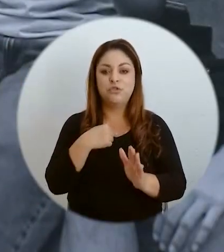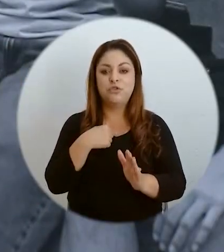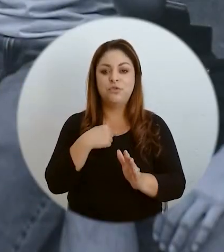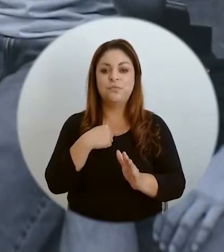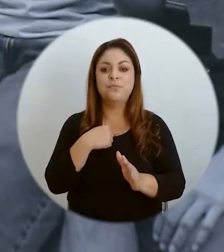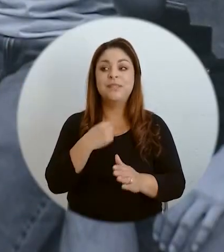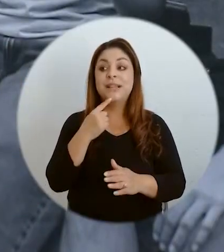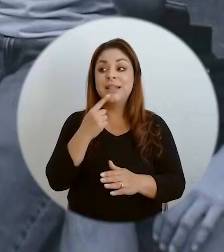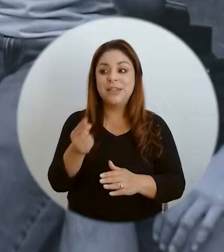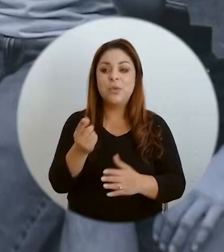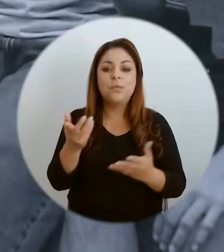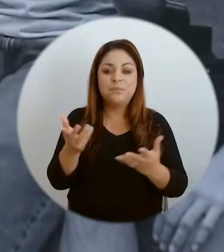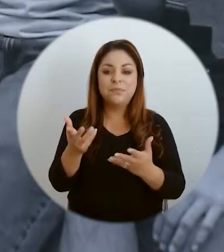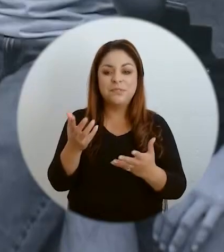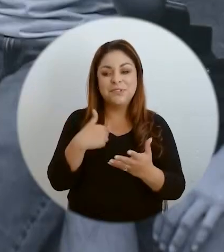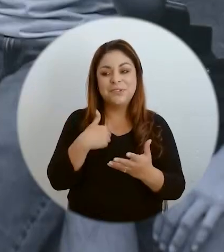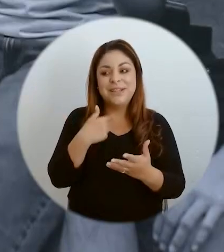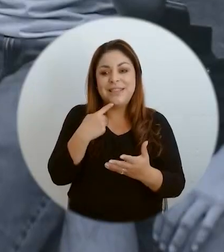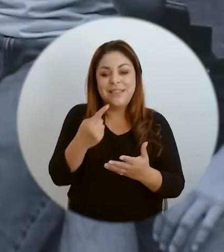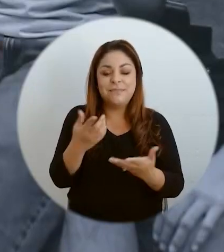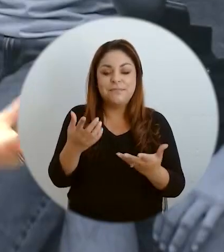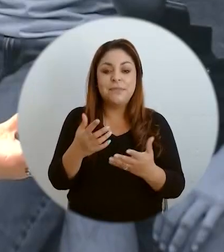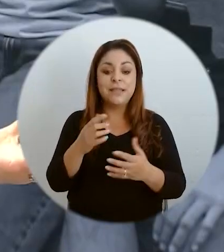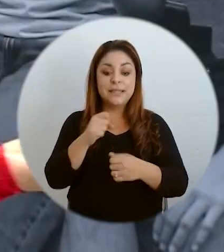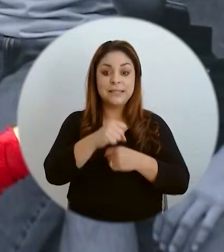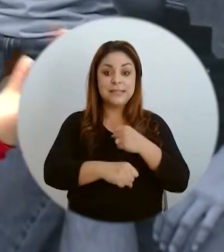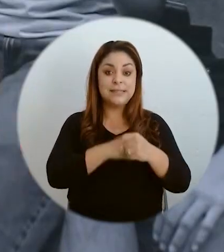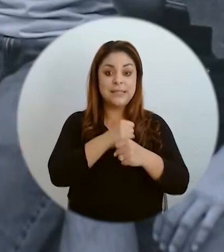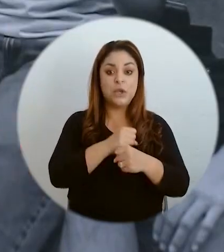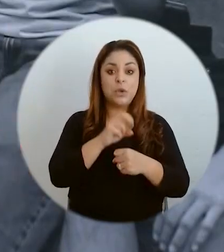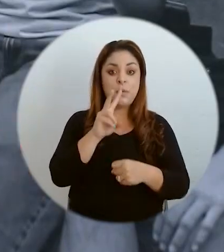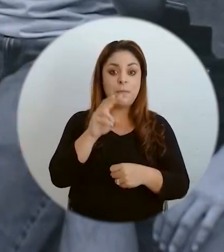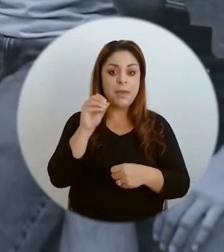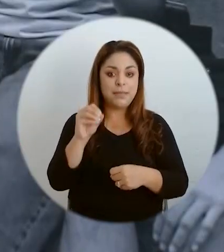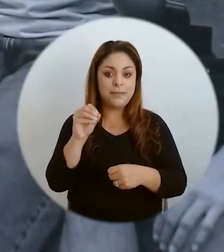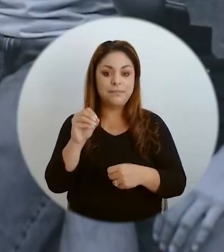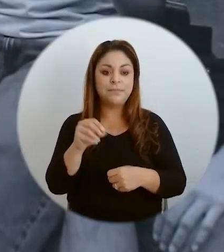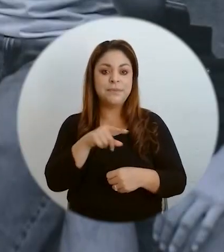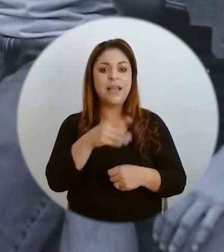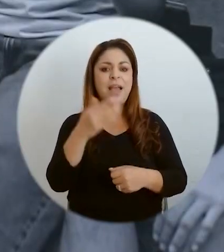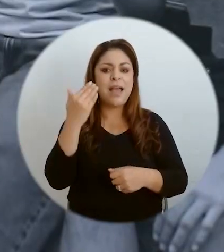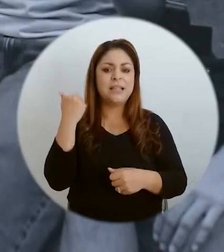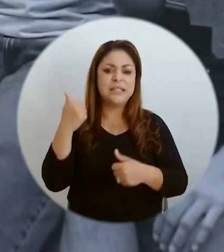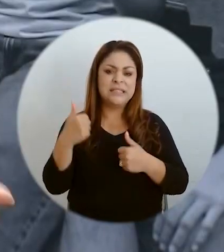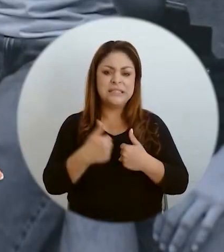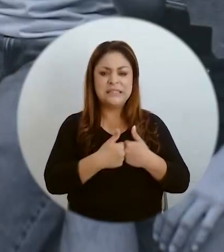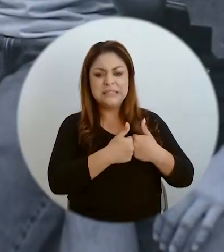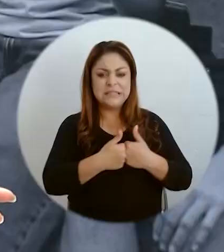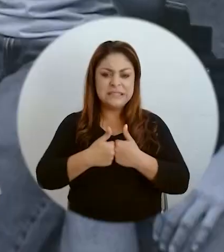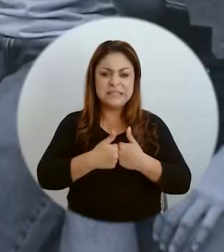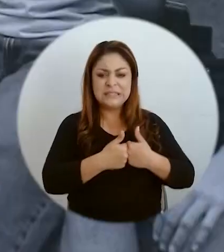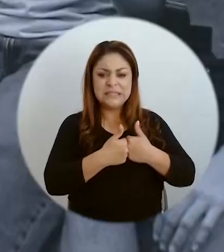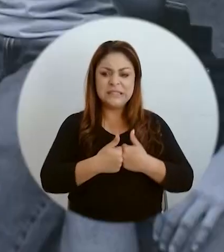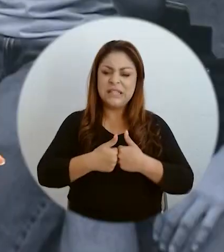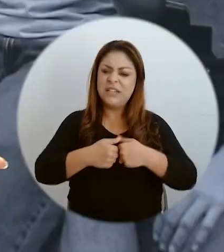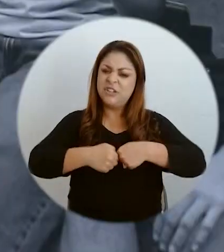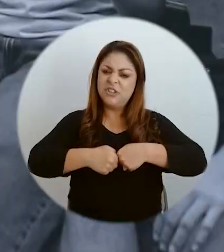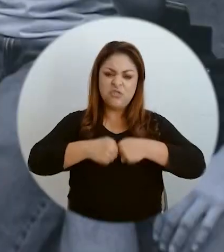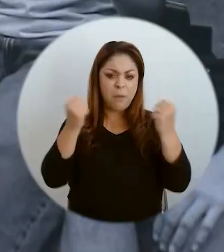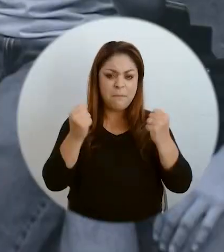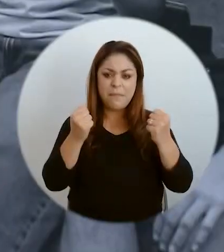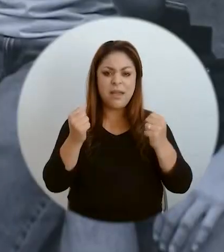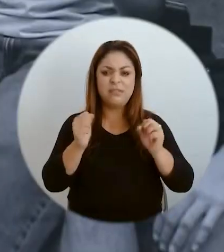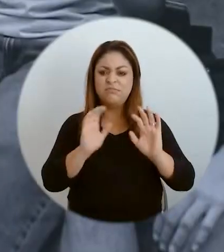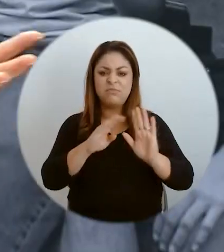ya acumula sus años, ¿verdad? Que durante el siglo XX la lucha fue por romper con ese orden